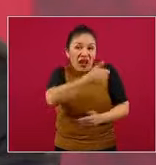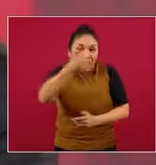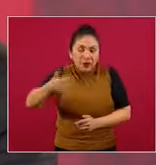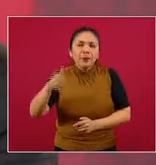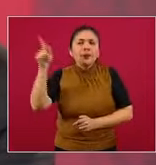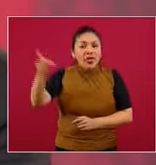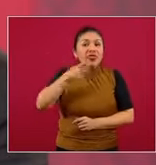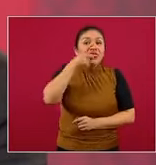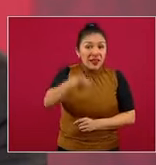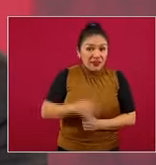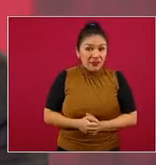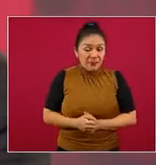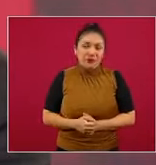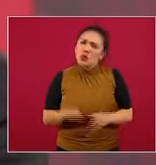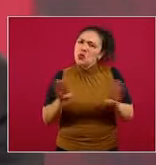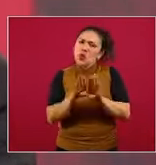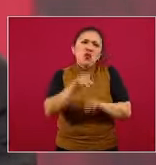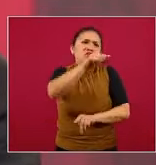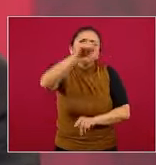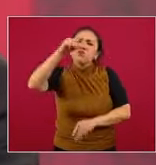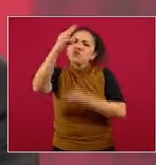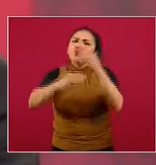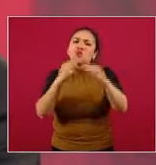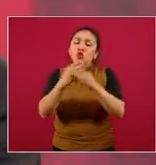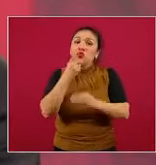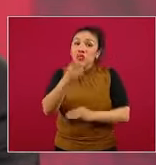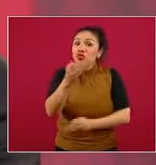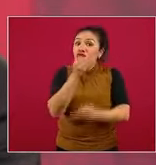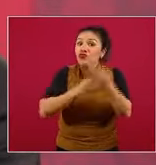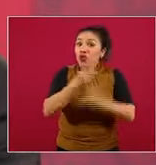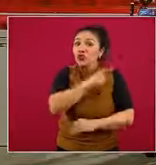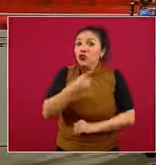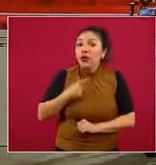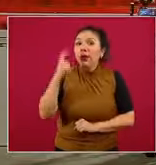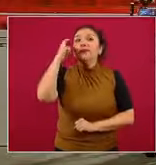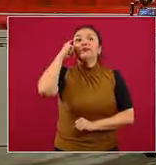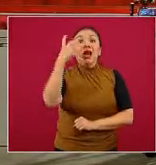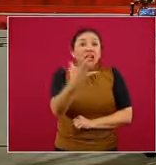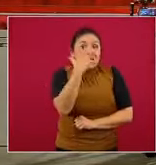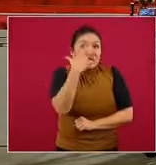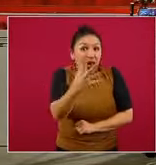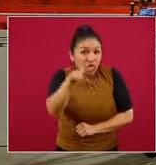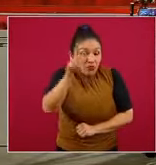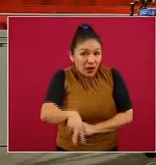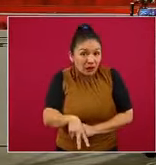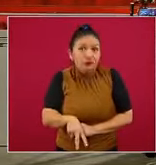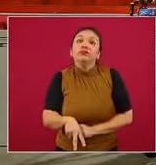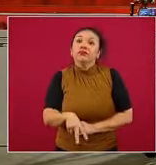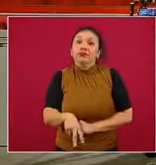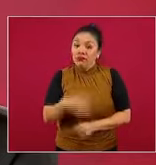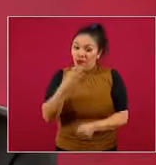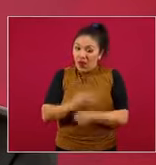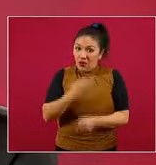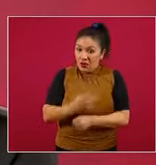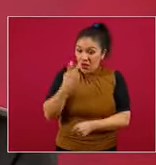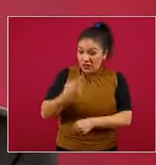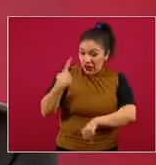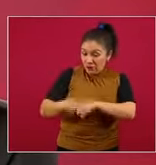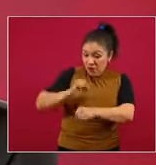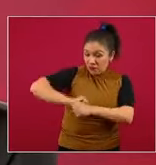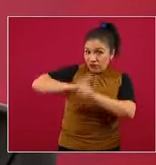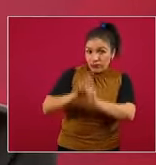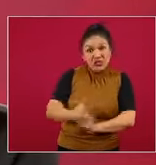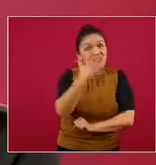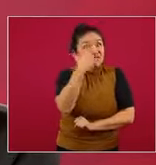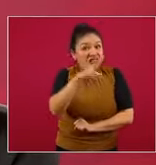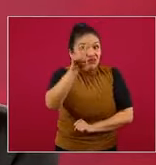que dice es lo que le dice a todo el mundo: todos tenemos que tomarnos muy en serio, eso es lo que dijo, hay que tomarse en serio la epidemia, y